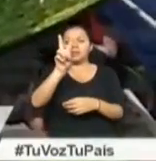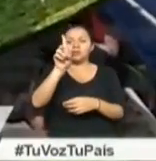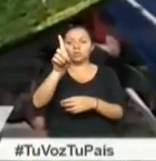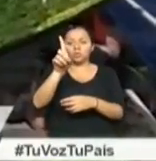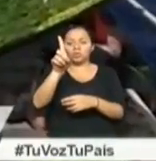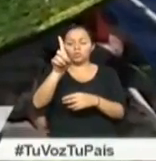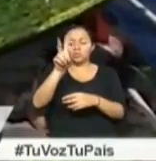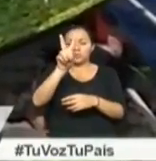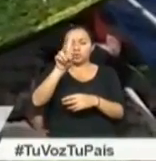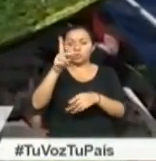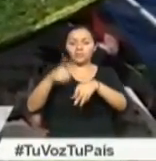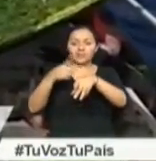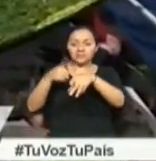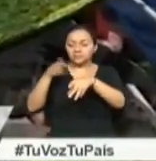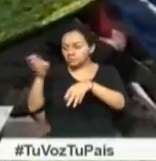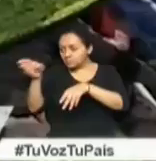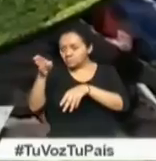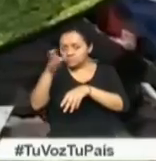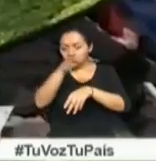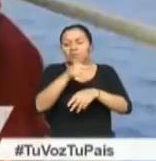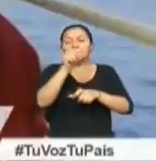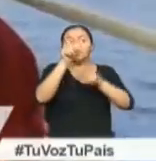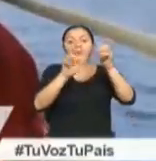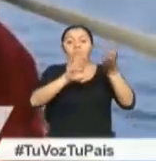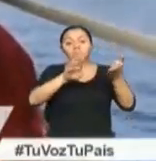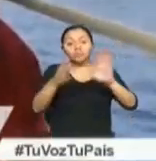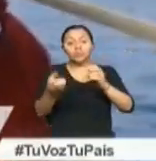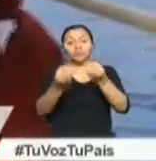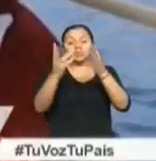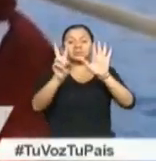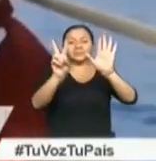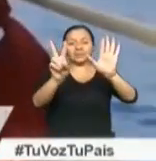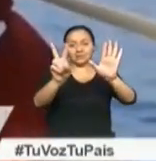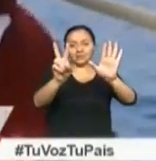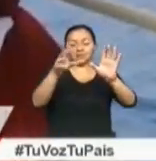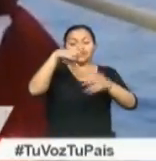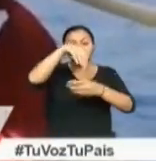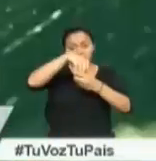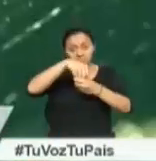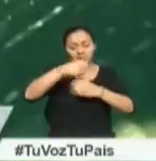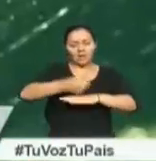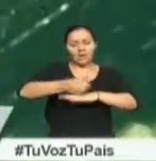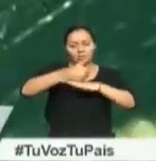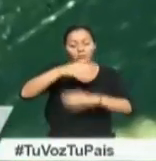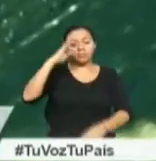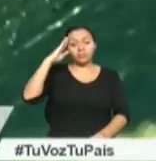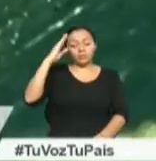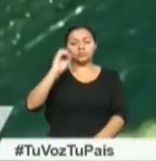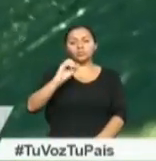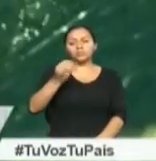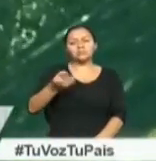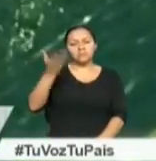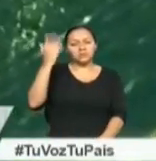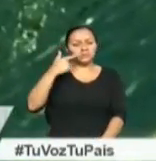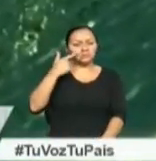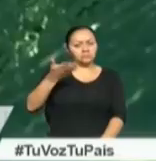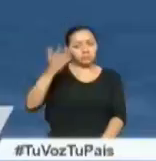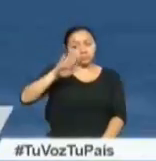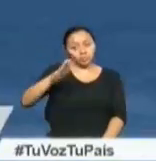en las que se han recuperado 7 cadáveres, aunque las autoridades y las ONGs que operan en la zona creen que el número de muertos puede